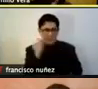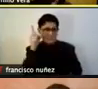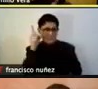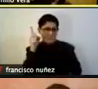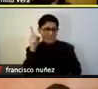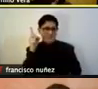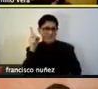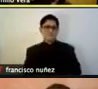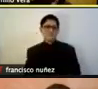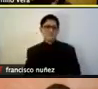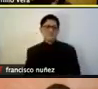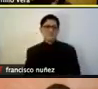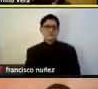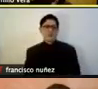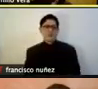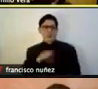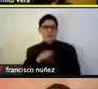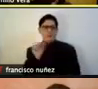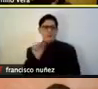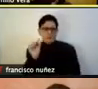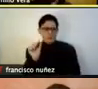ver eso.